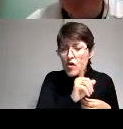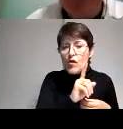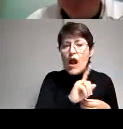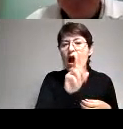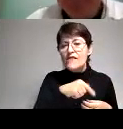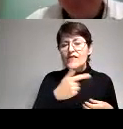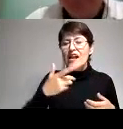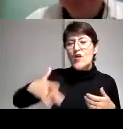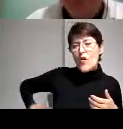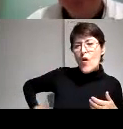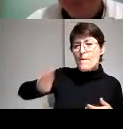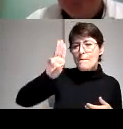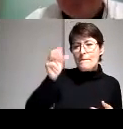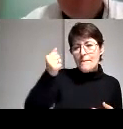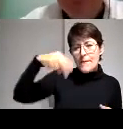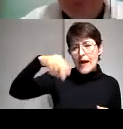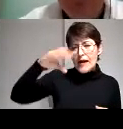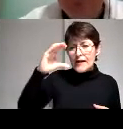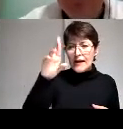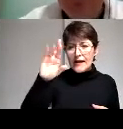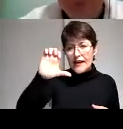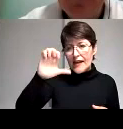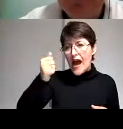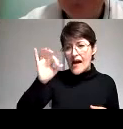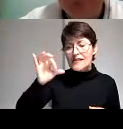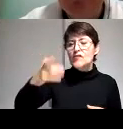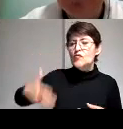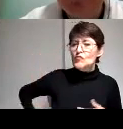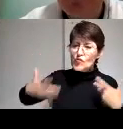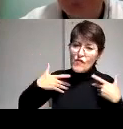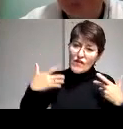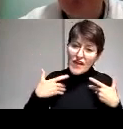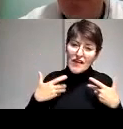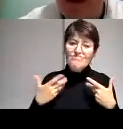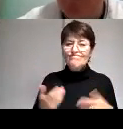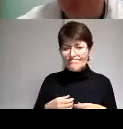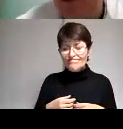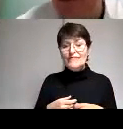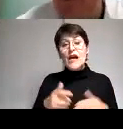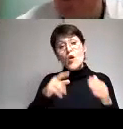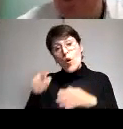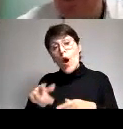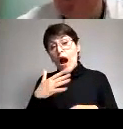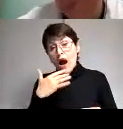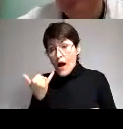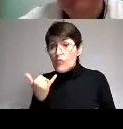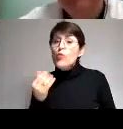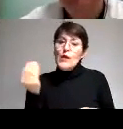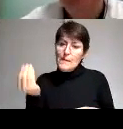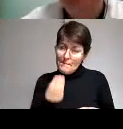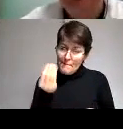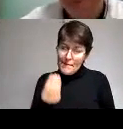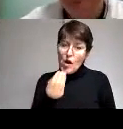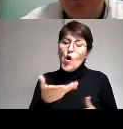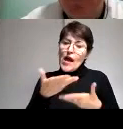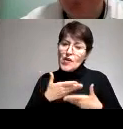para el páncreas. Y en verde lo que vais a encontrar son los alimentos con índice glucémico bajo, que son los que deberíamos priorizar y